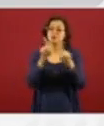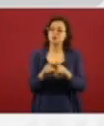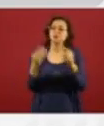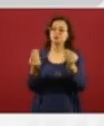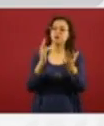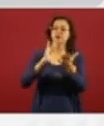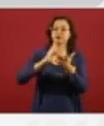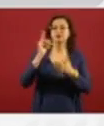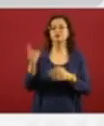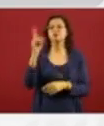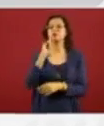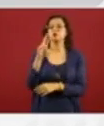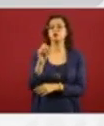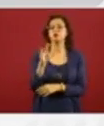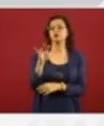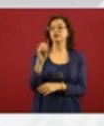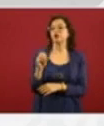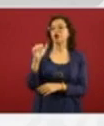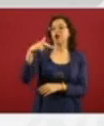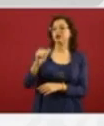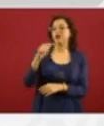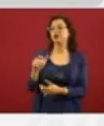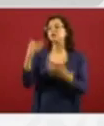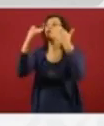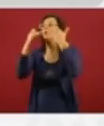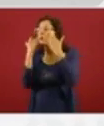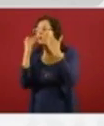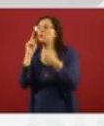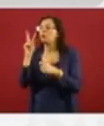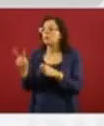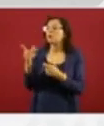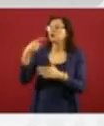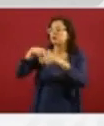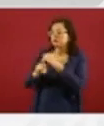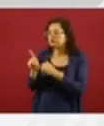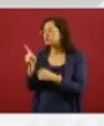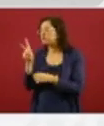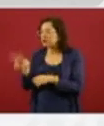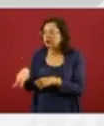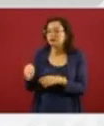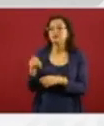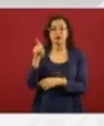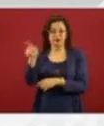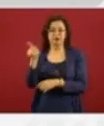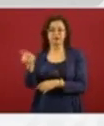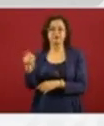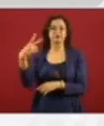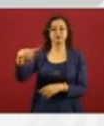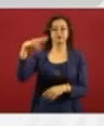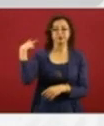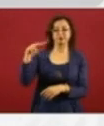que fue quien me hizo el favor de ir a constatar, hablando de trabajar en equipo, esta gasolinera